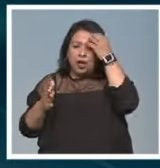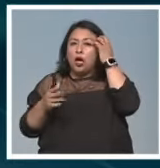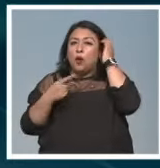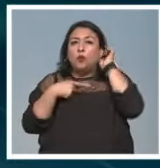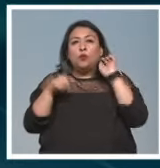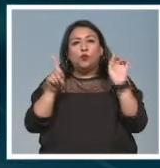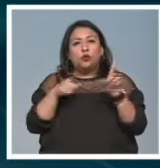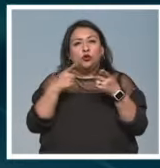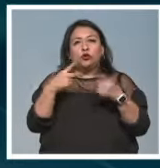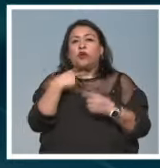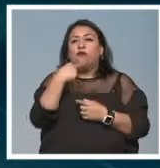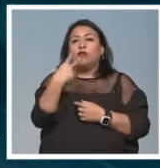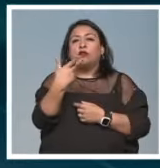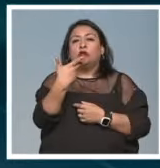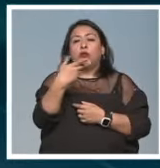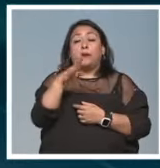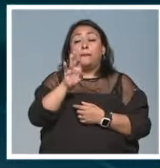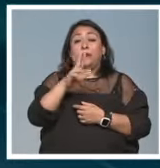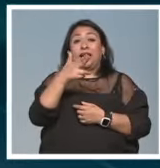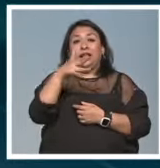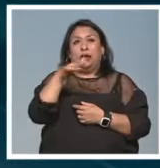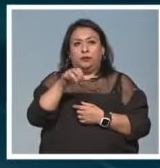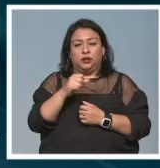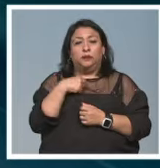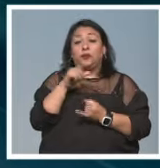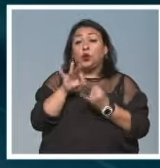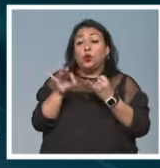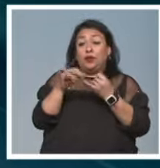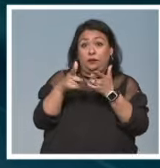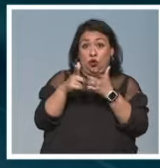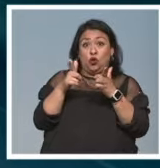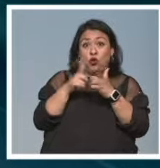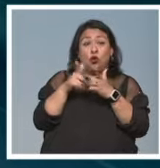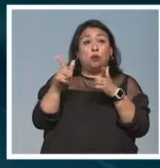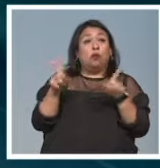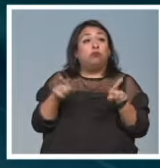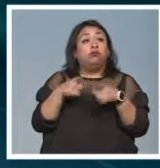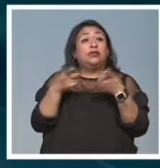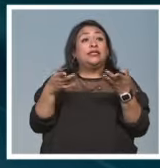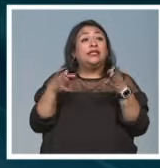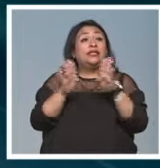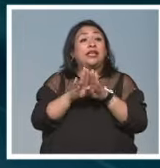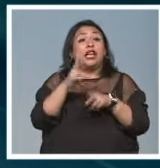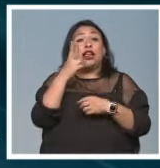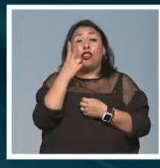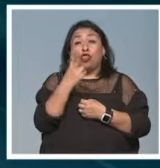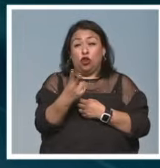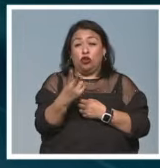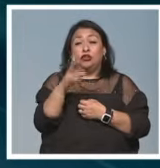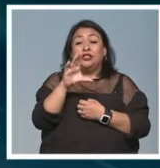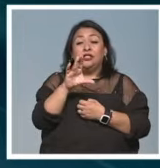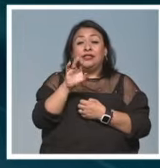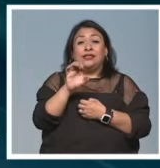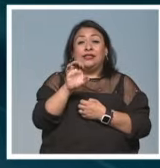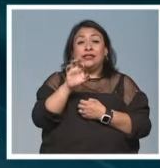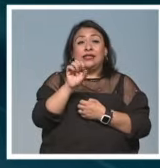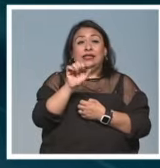música vocal de Brahms. Por último, la agrupación interpretará y cerrará con dos piezas de César